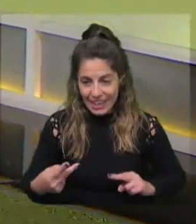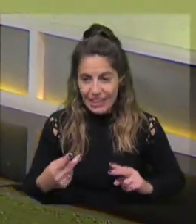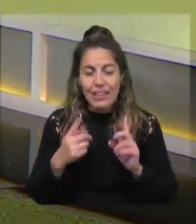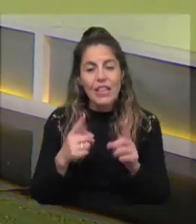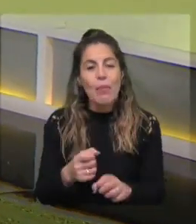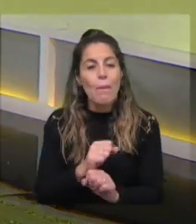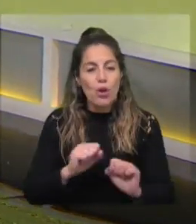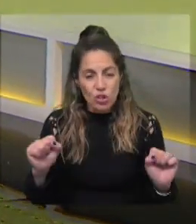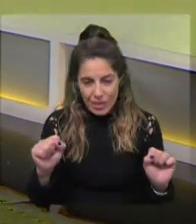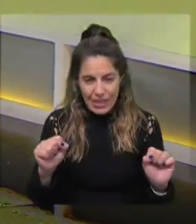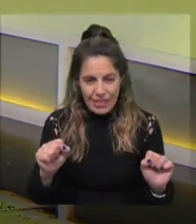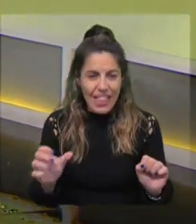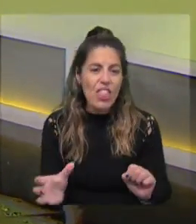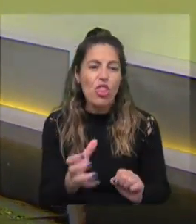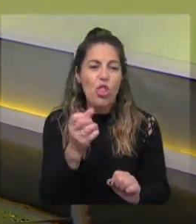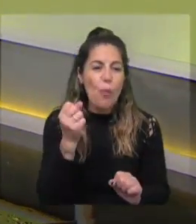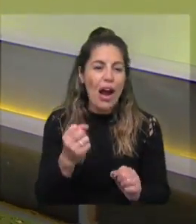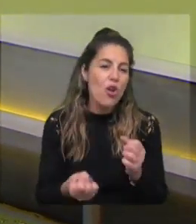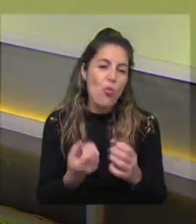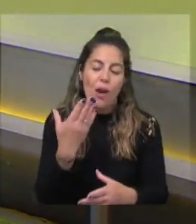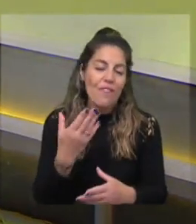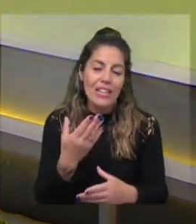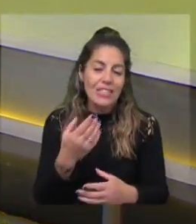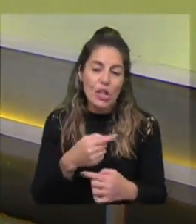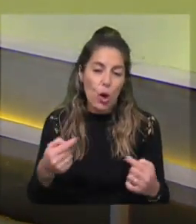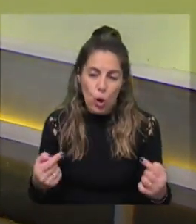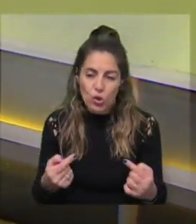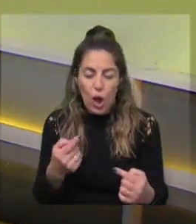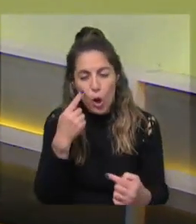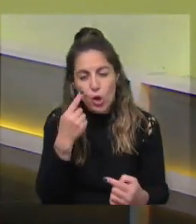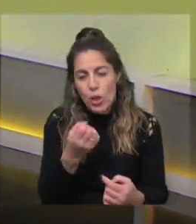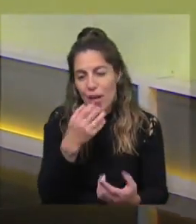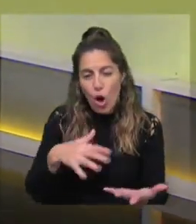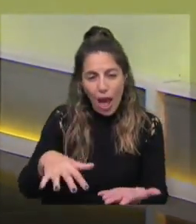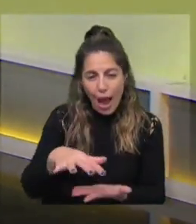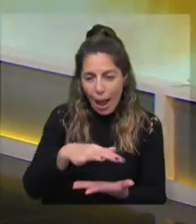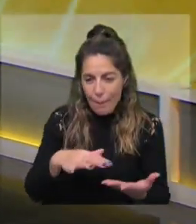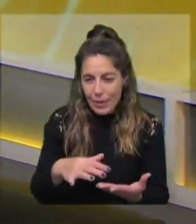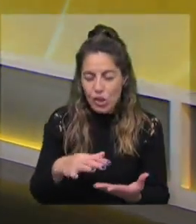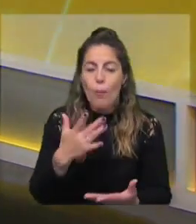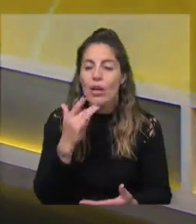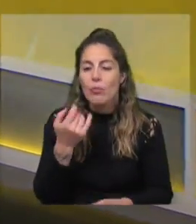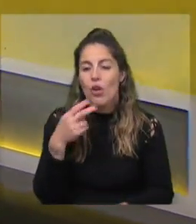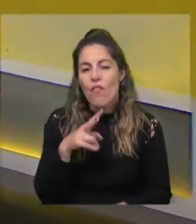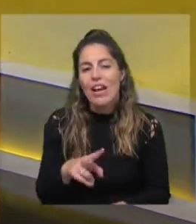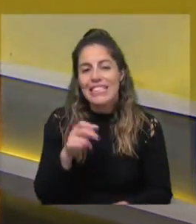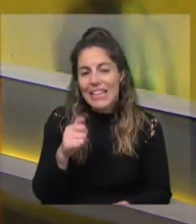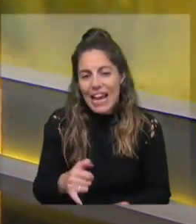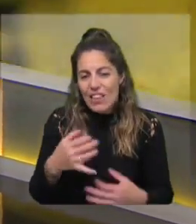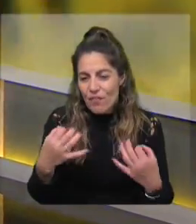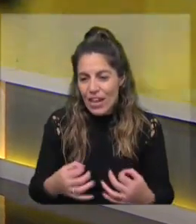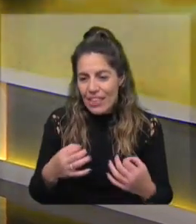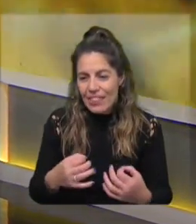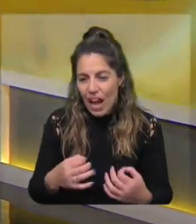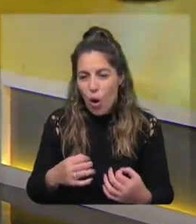las posibilidades de tomar nuevas definiciones, conocer mejor algunos ámbitos, por ejemplo, ver si hay realmente un